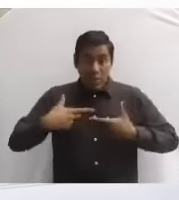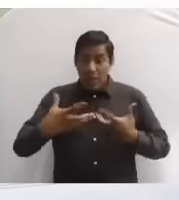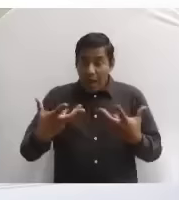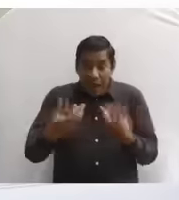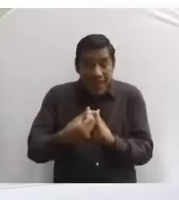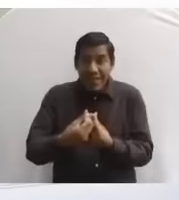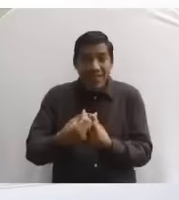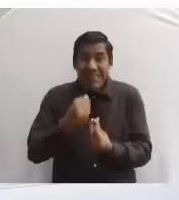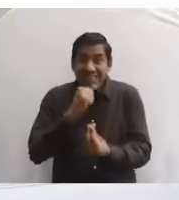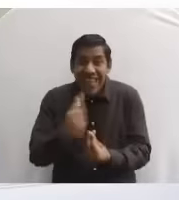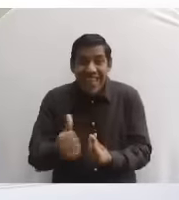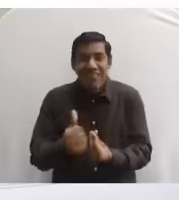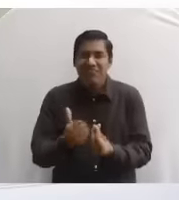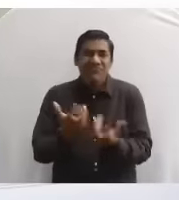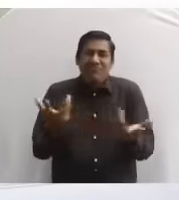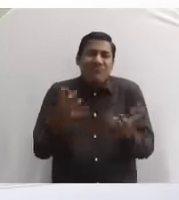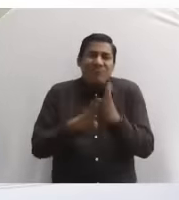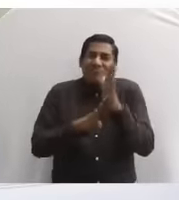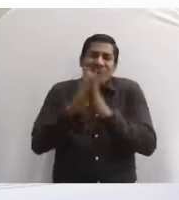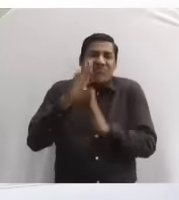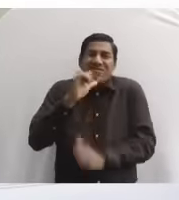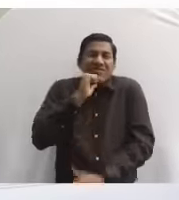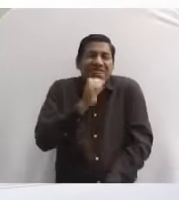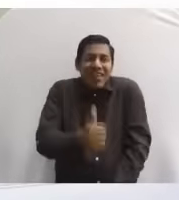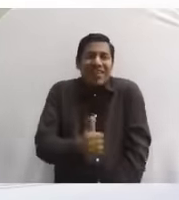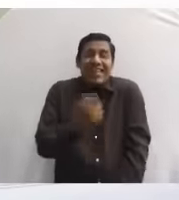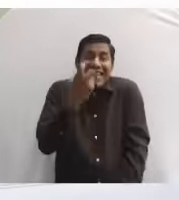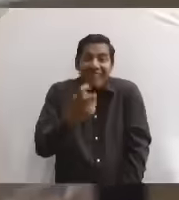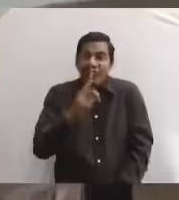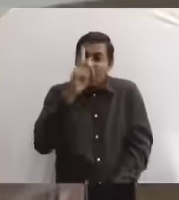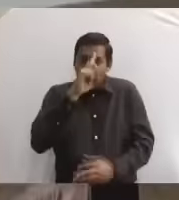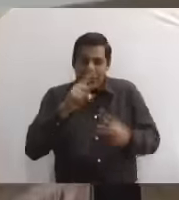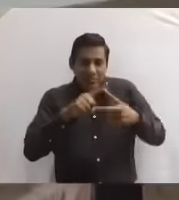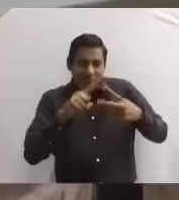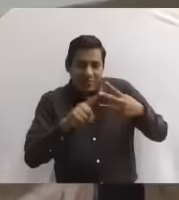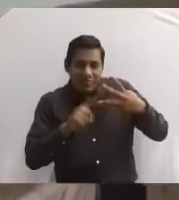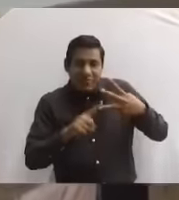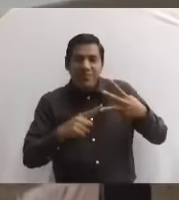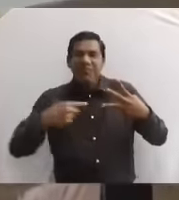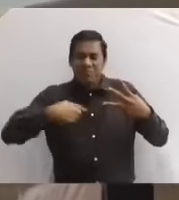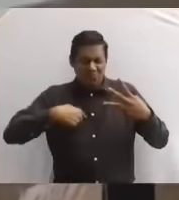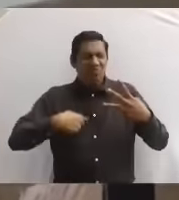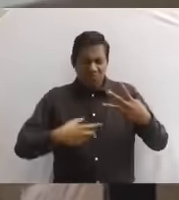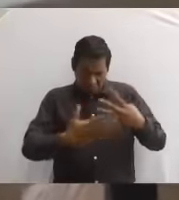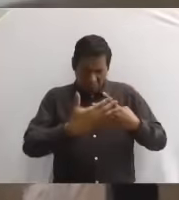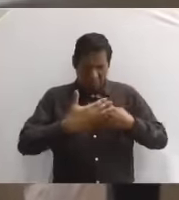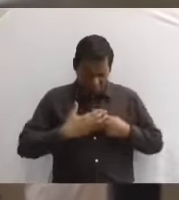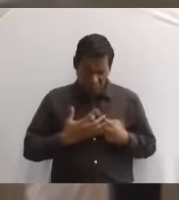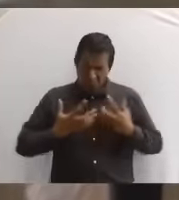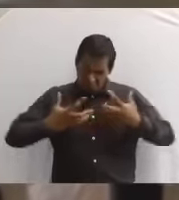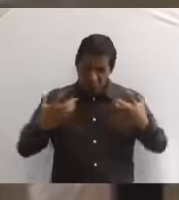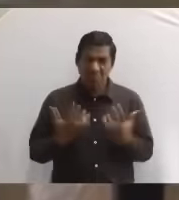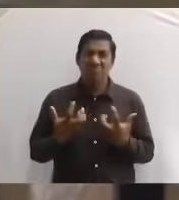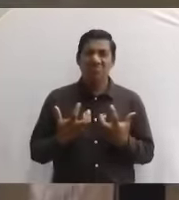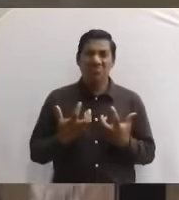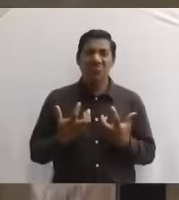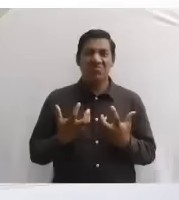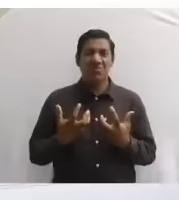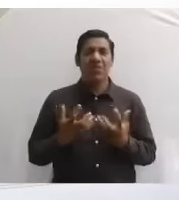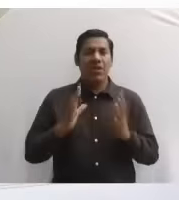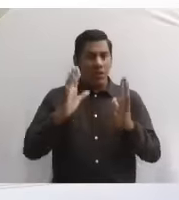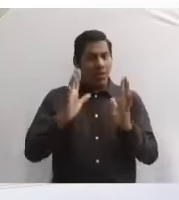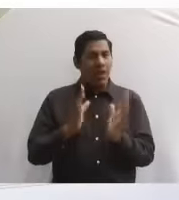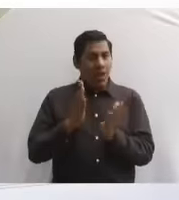Esos son los principios del humanismo mexicano, con los que vamos a gobernar. ¿Qué vamos a hacer